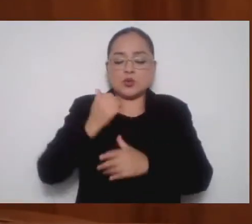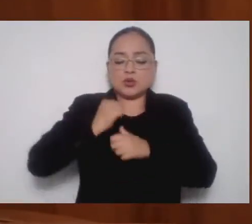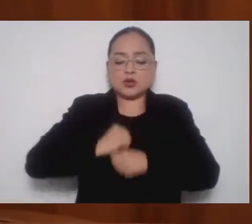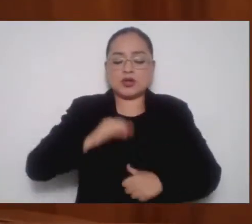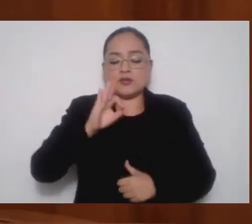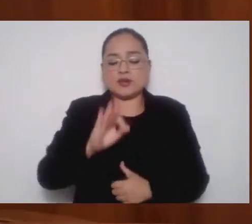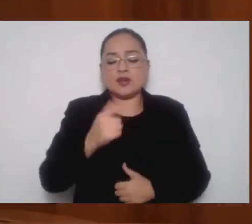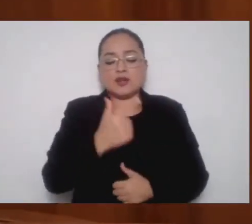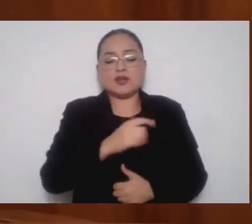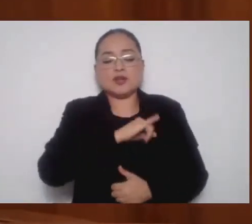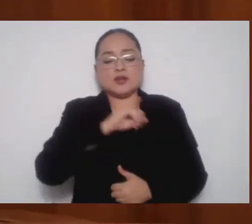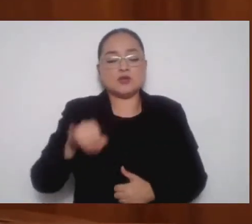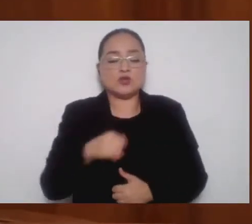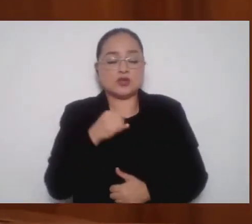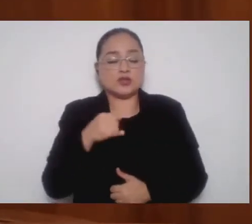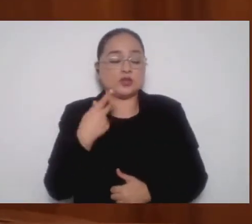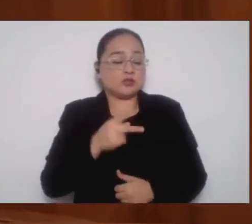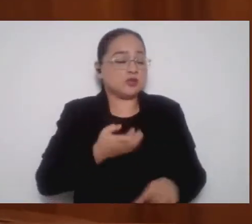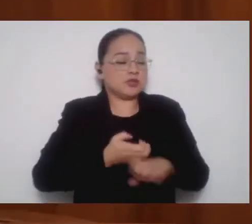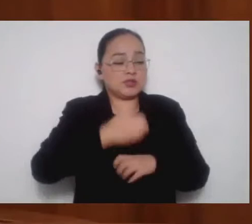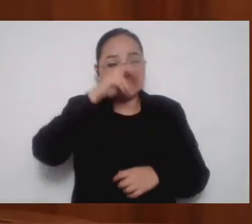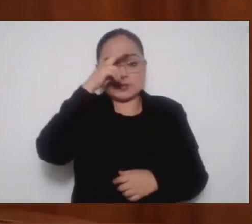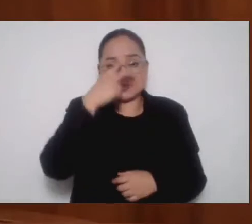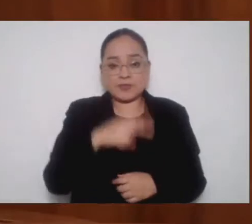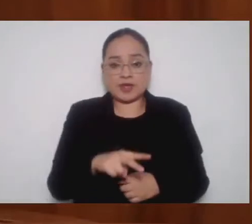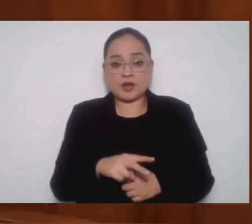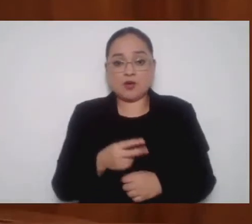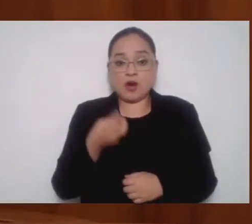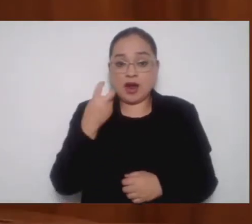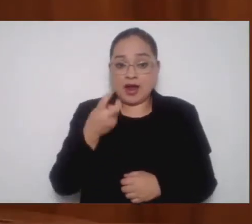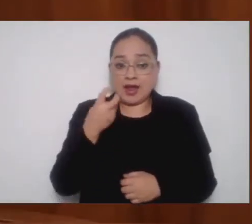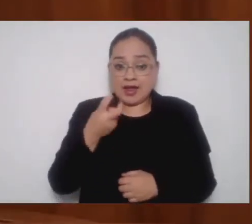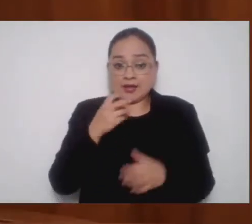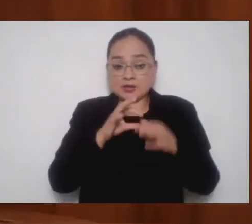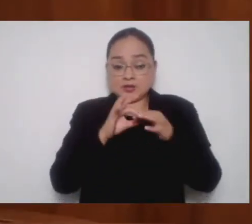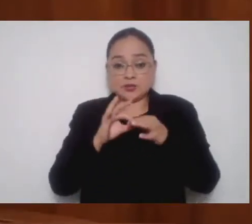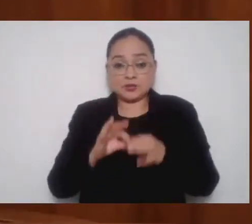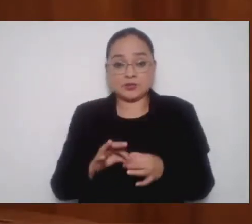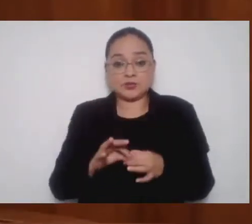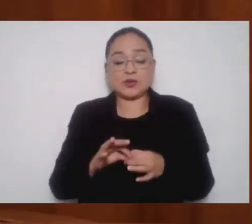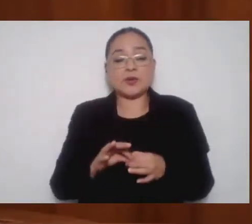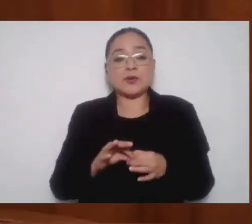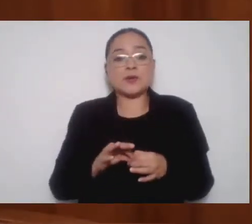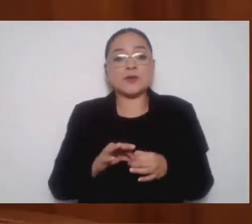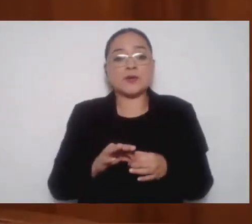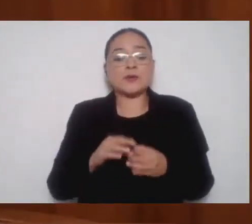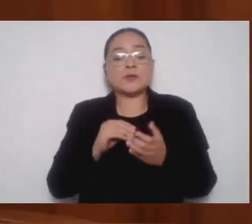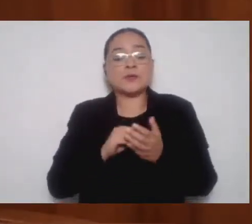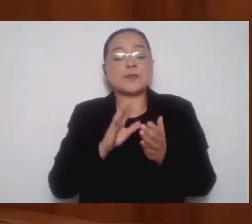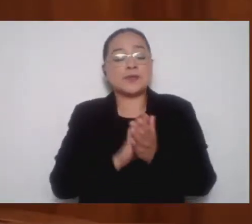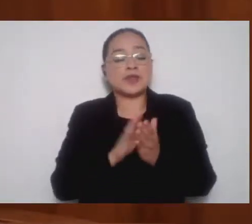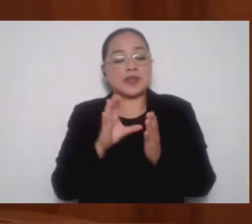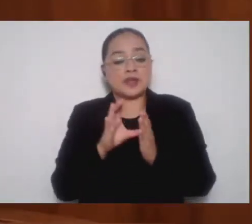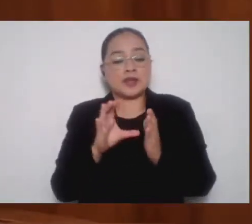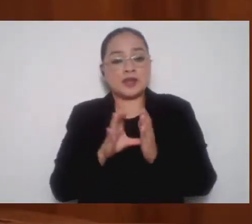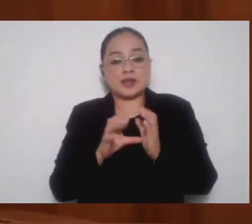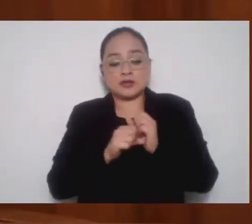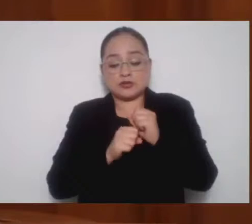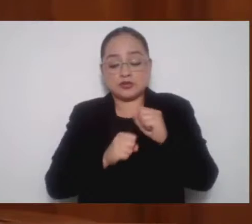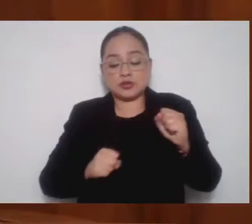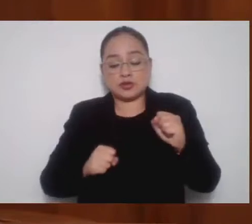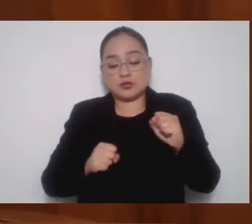fiscal general de justicia del Estado de México, mismo que se apega a lo previsto en la